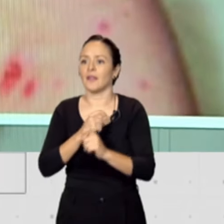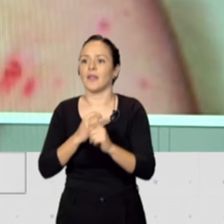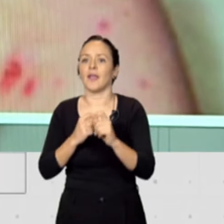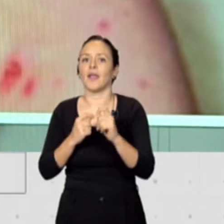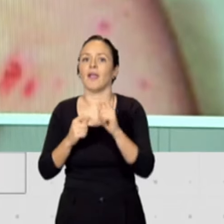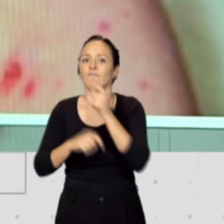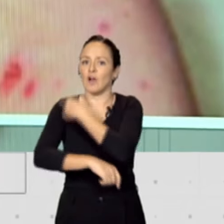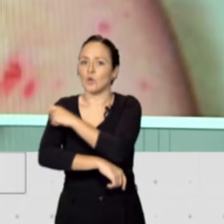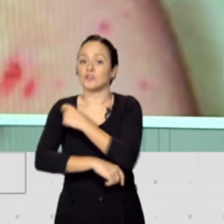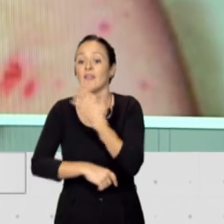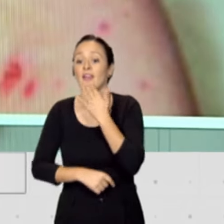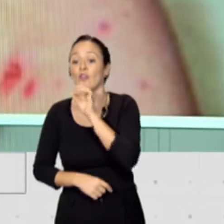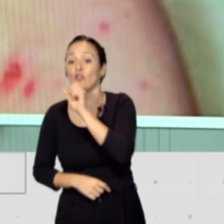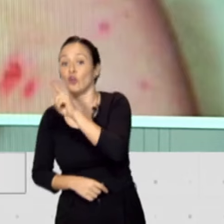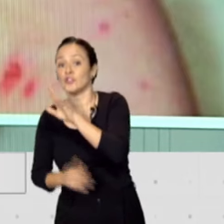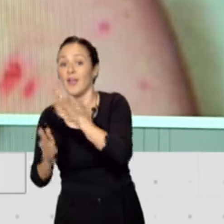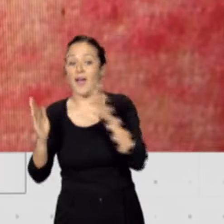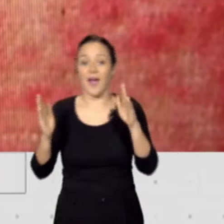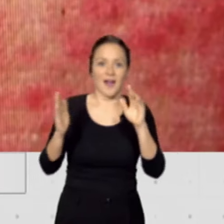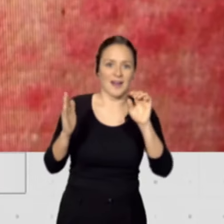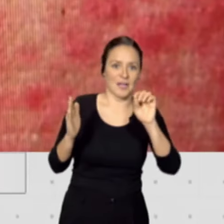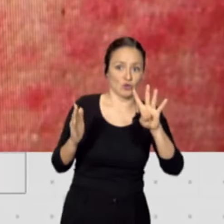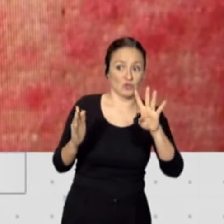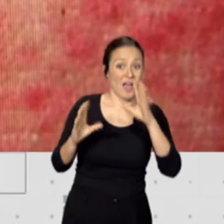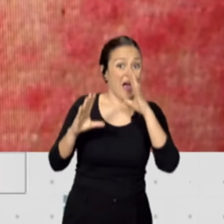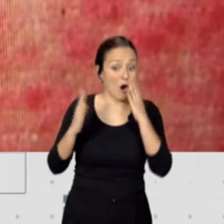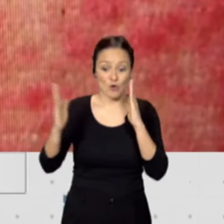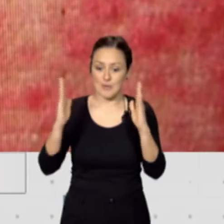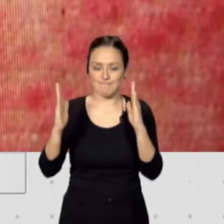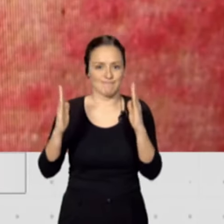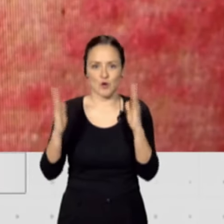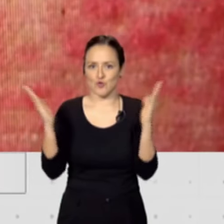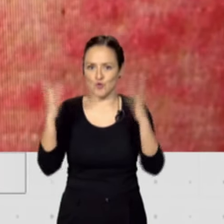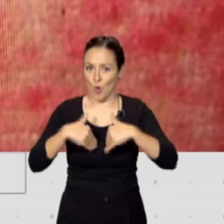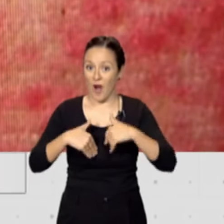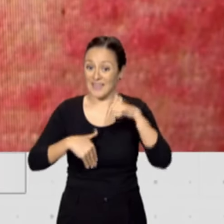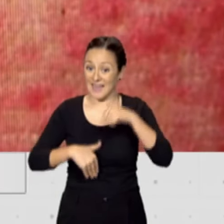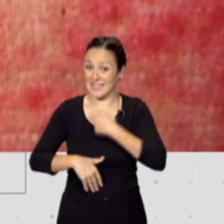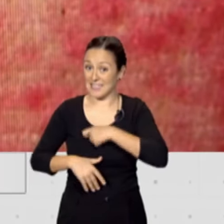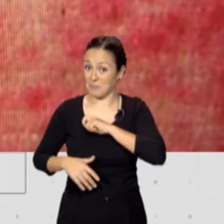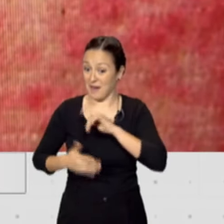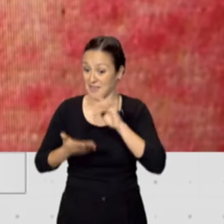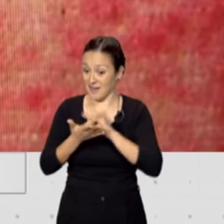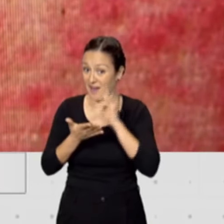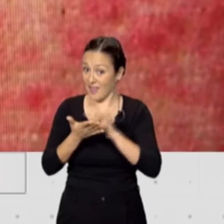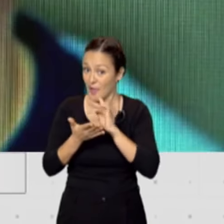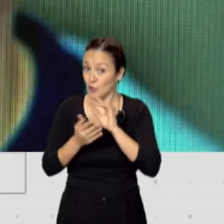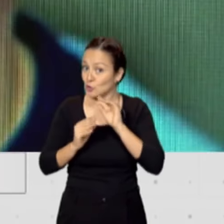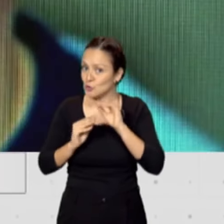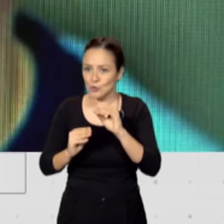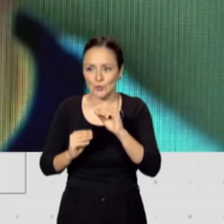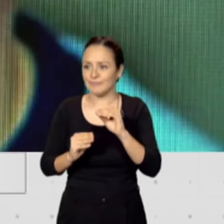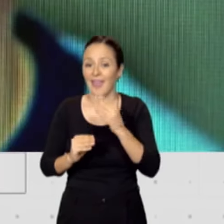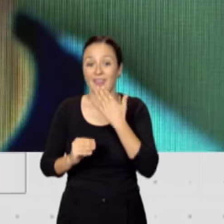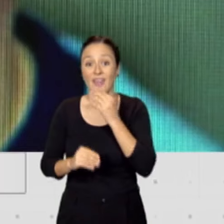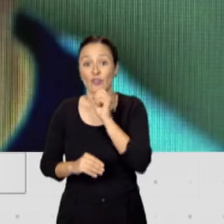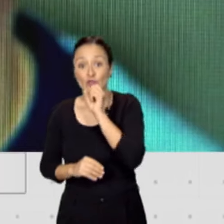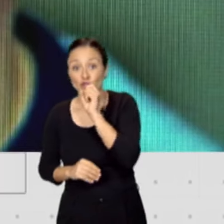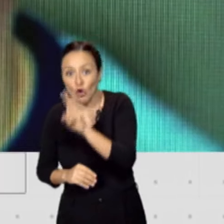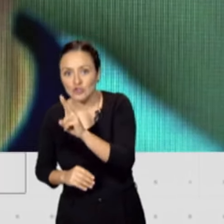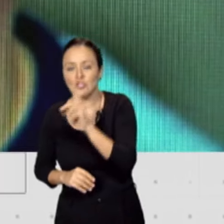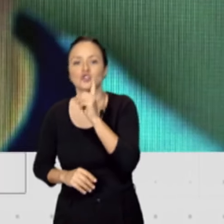12 a 14 años frente a la tofina que actualmente no existe en el calendario de vacunas de España a los 12 a los 14 años se pone una vacuna frente a la